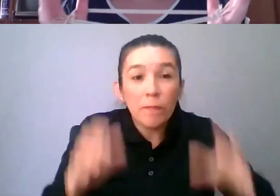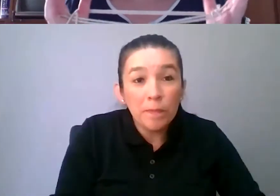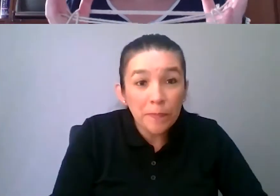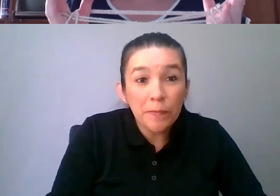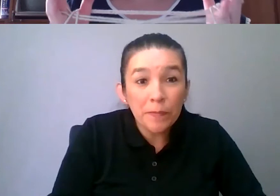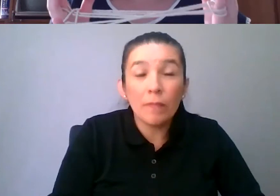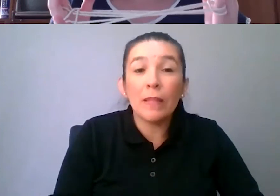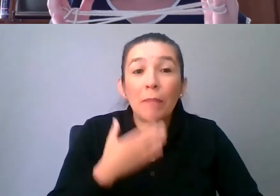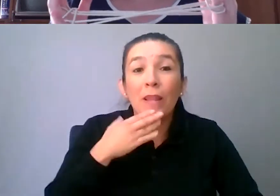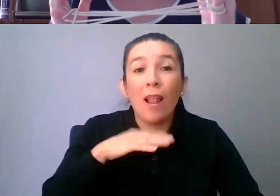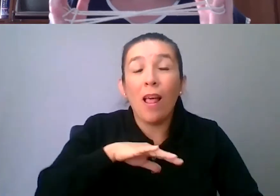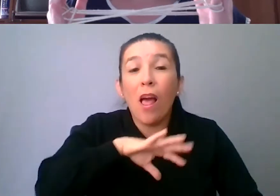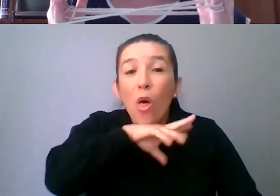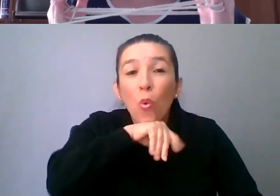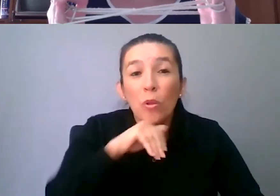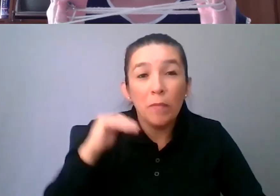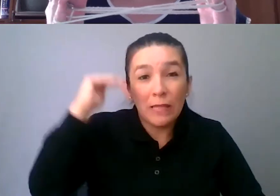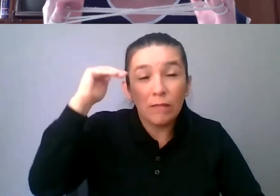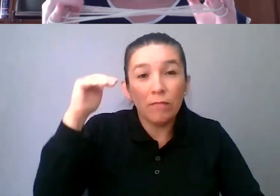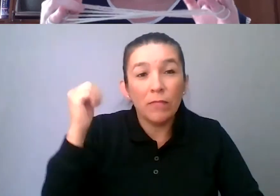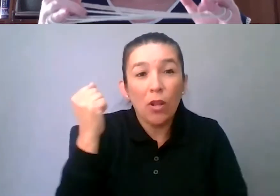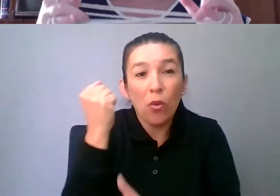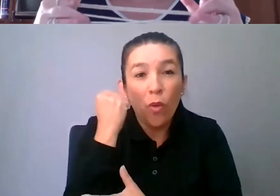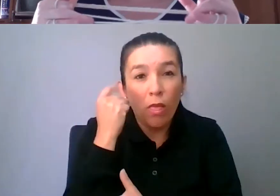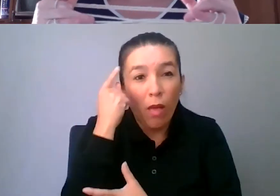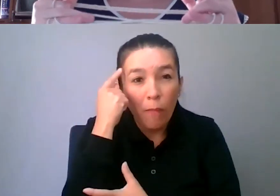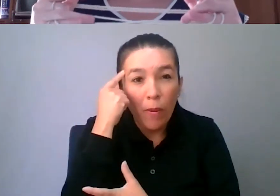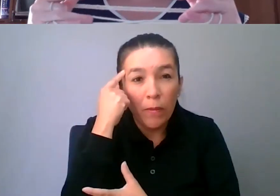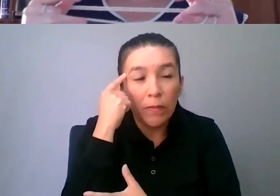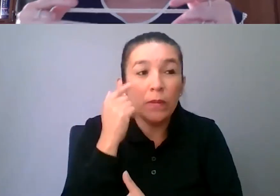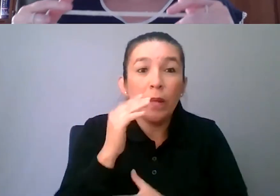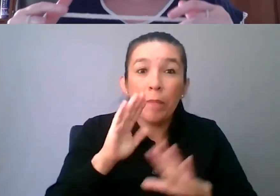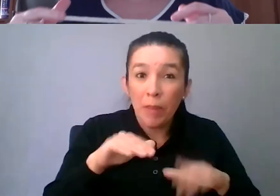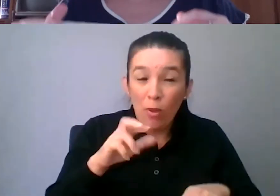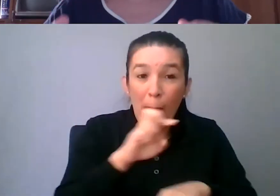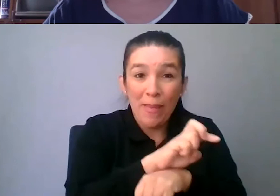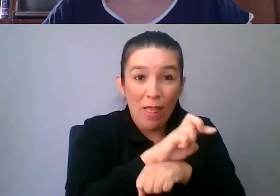Al adulto mayor le sirve como estrategia de aula, en pedagogía.